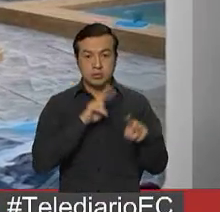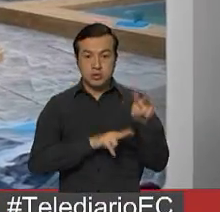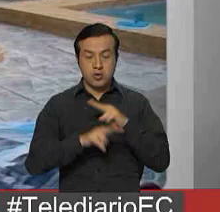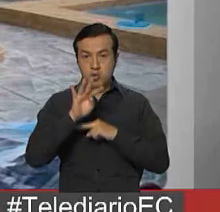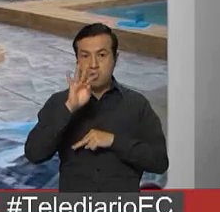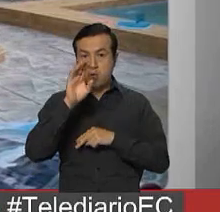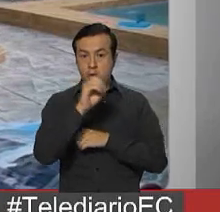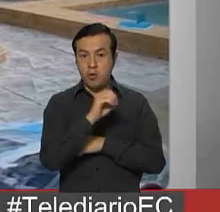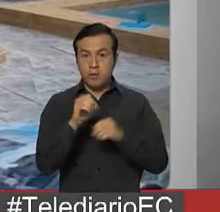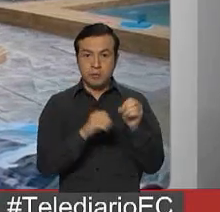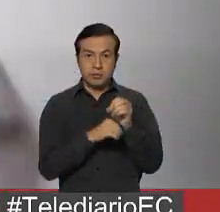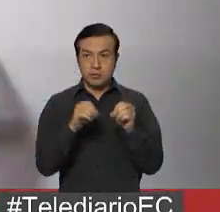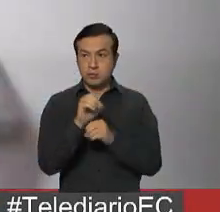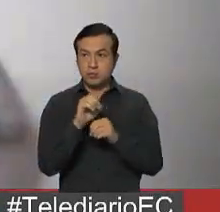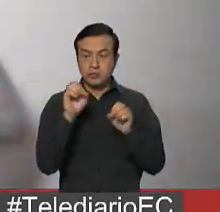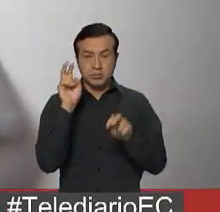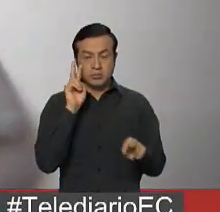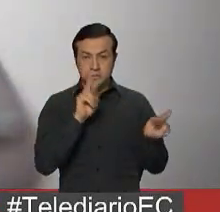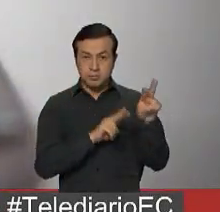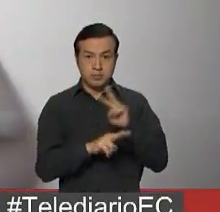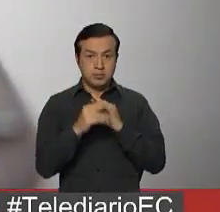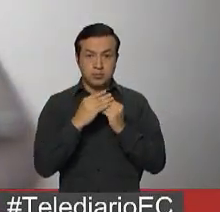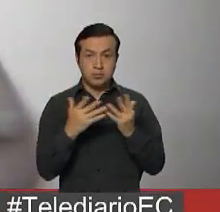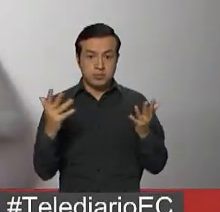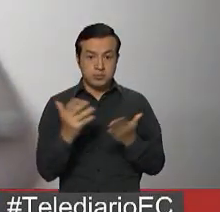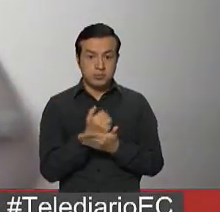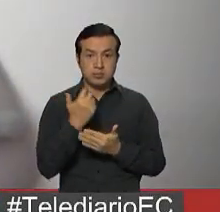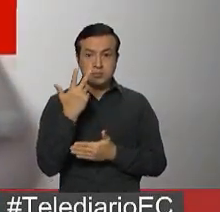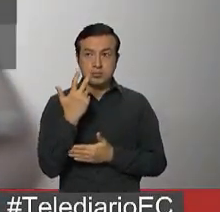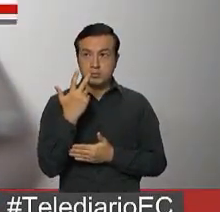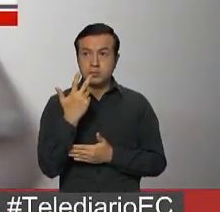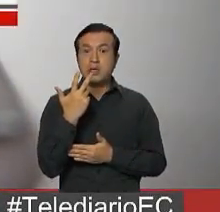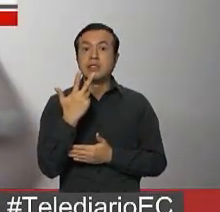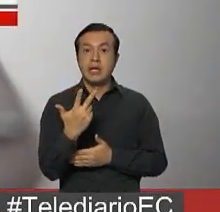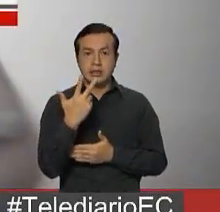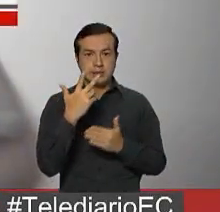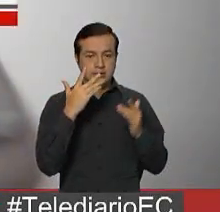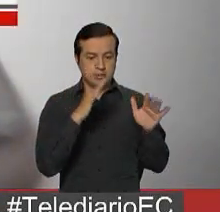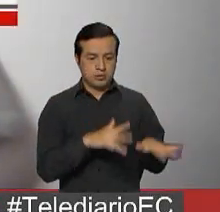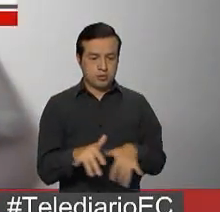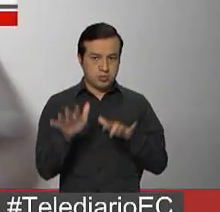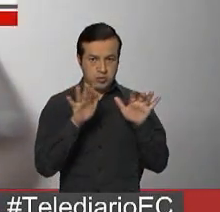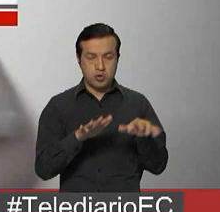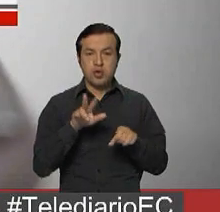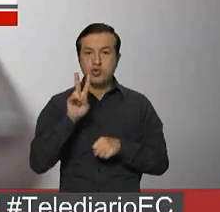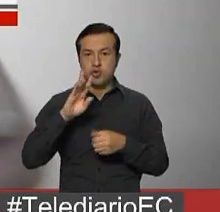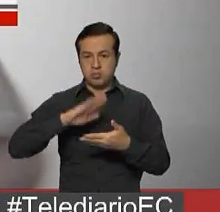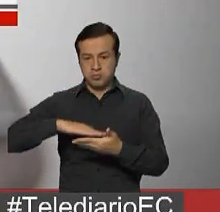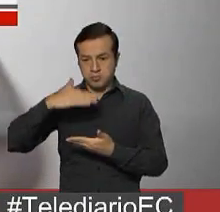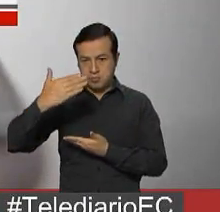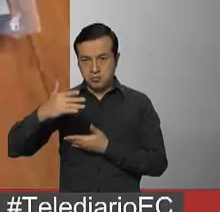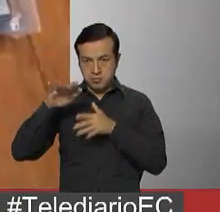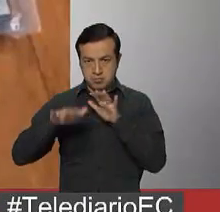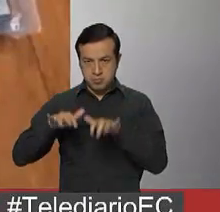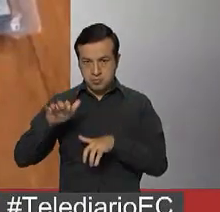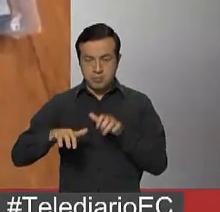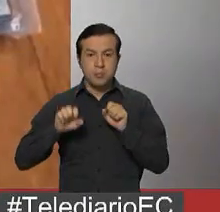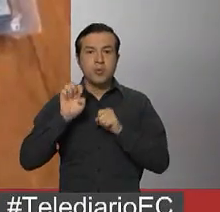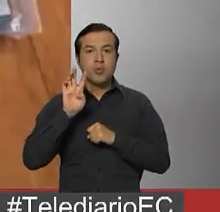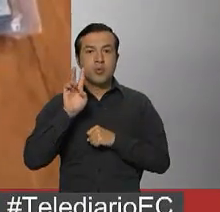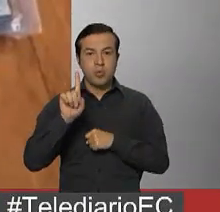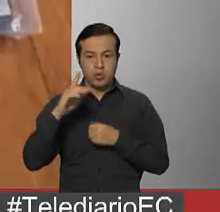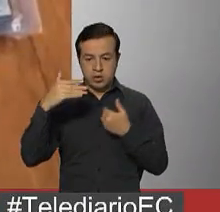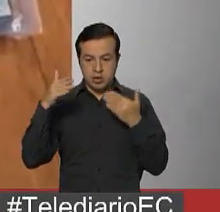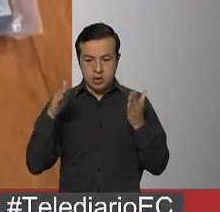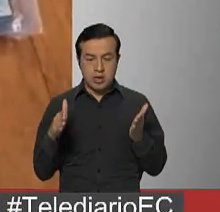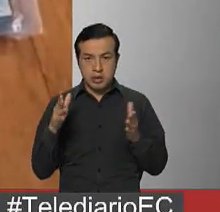de la empresa contratista silver tea y decomisaron 13 plus dos laptops agendas y una caja fuerte 16 personas